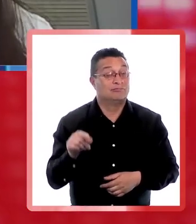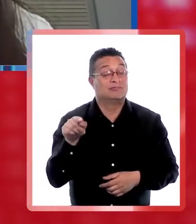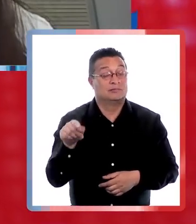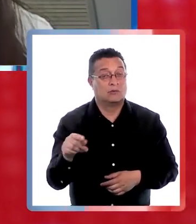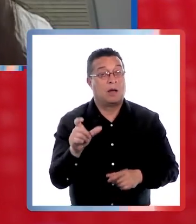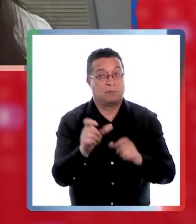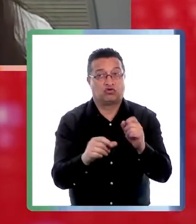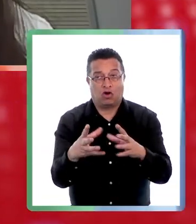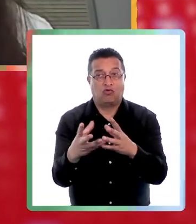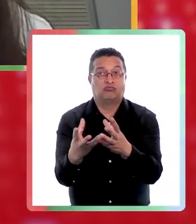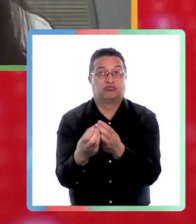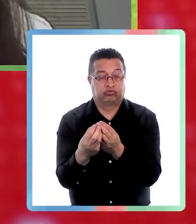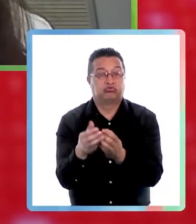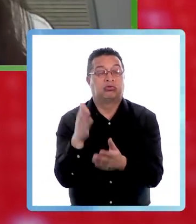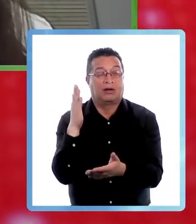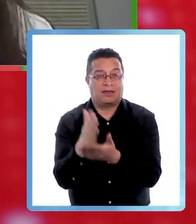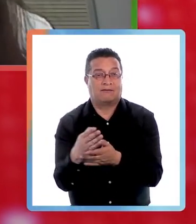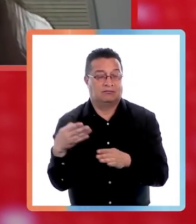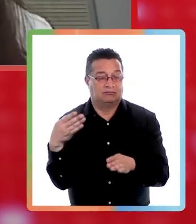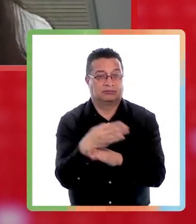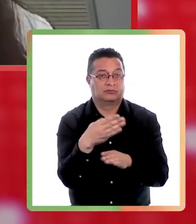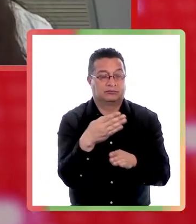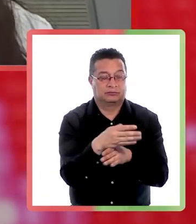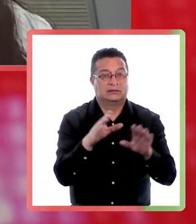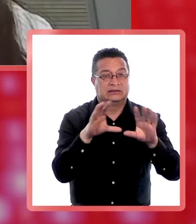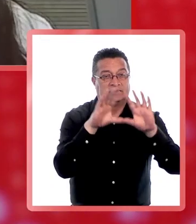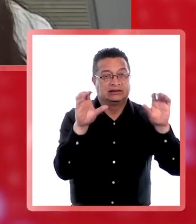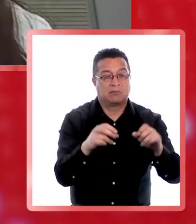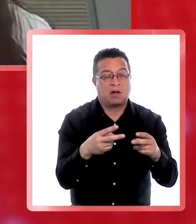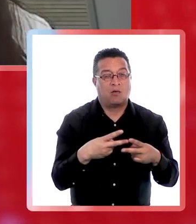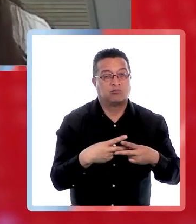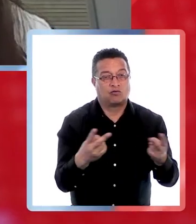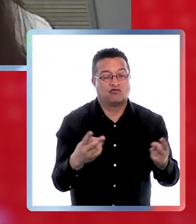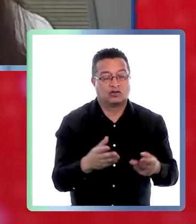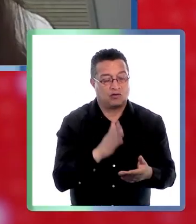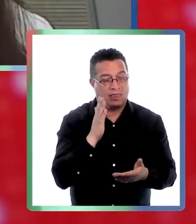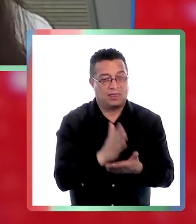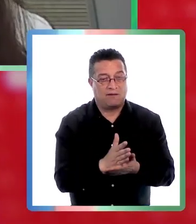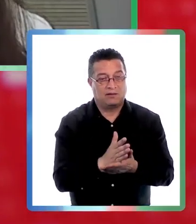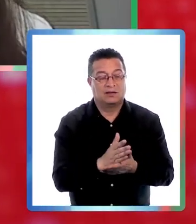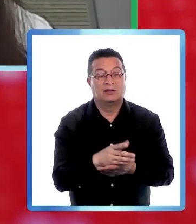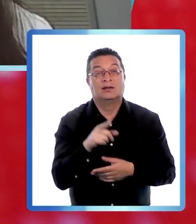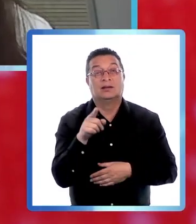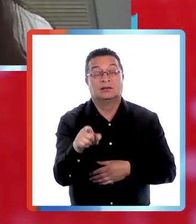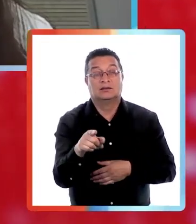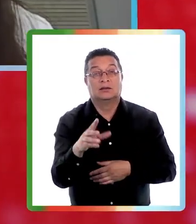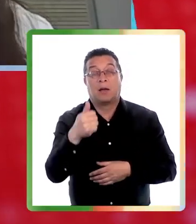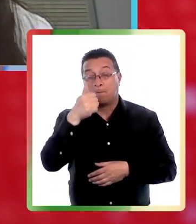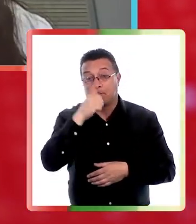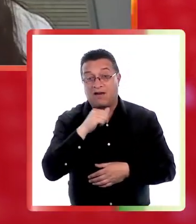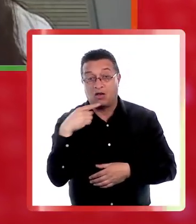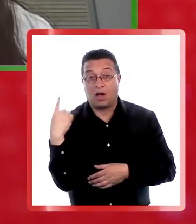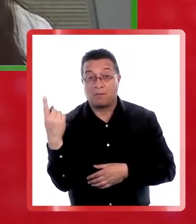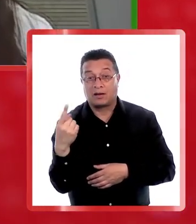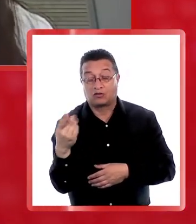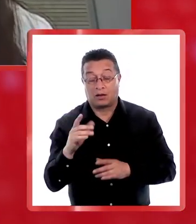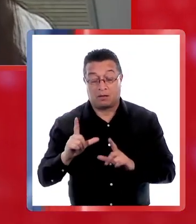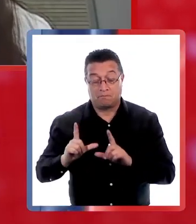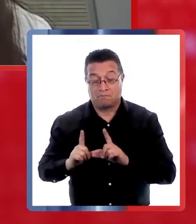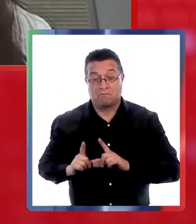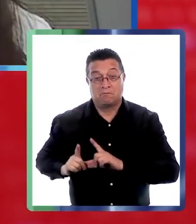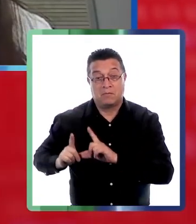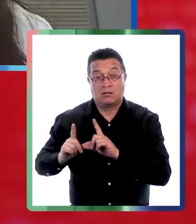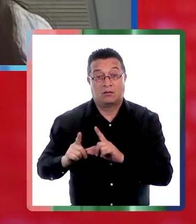una población muy grande la que se atiende a través del sistema público. La cobertura en el sistema privado en términos